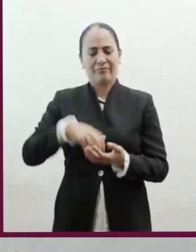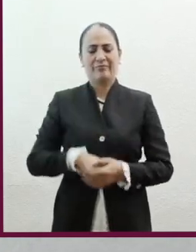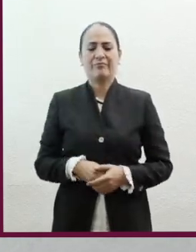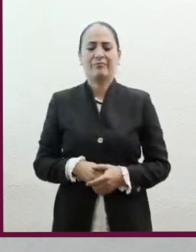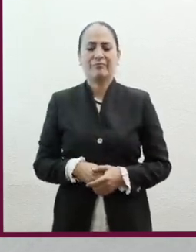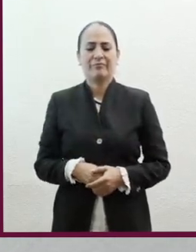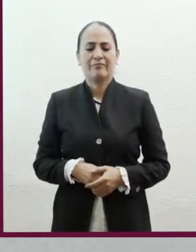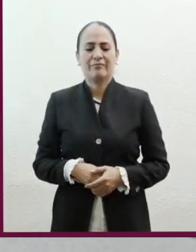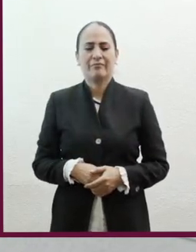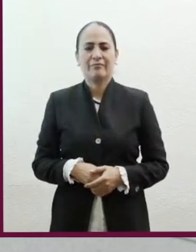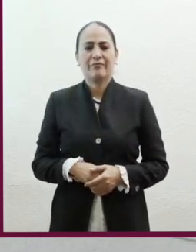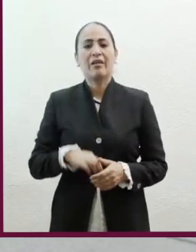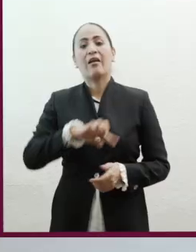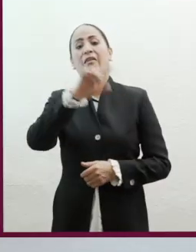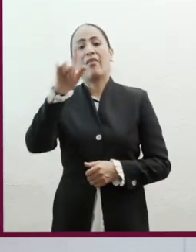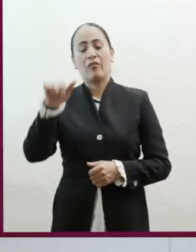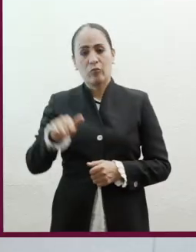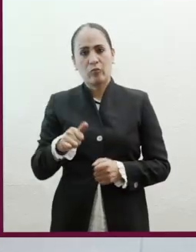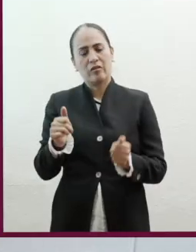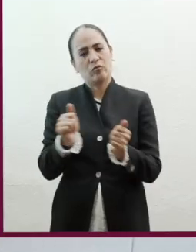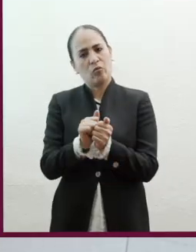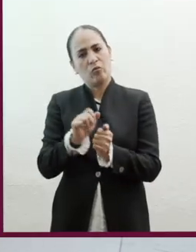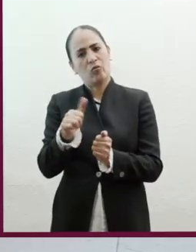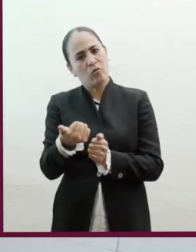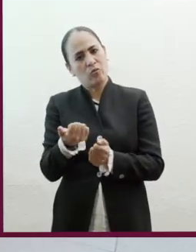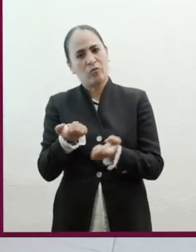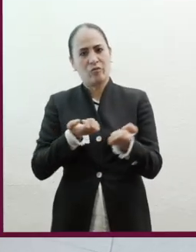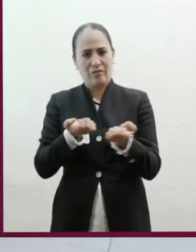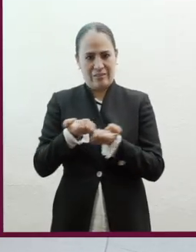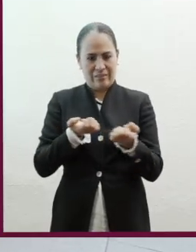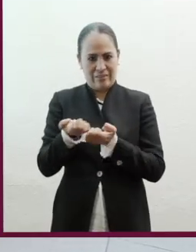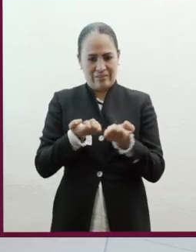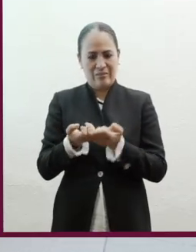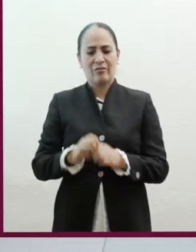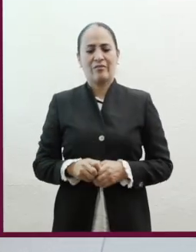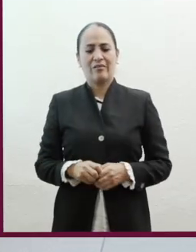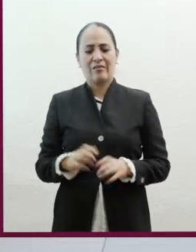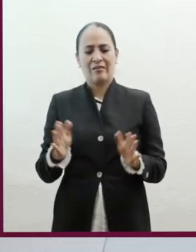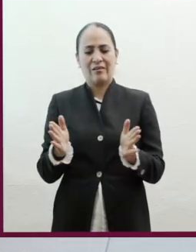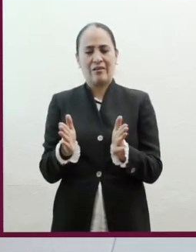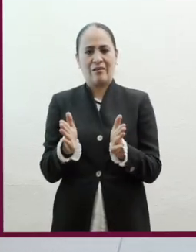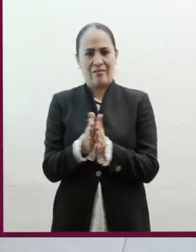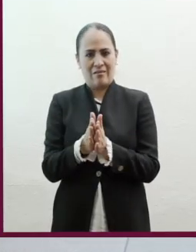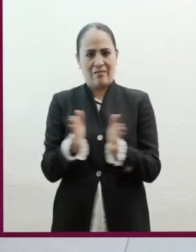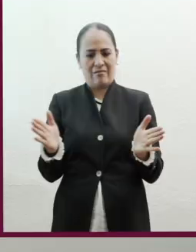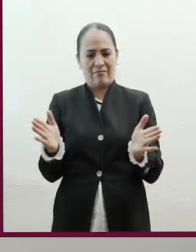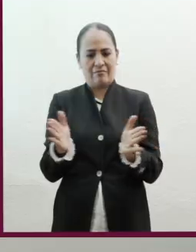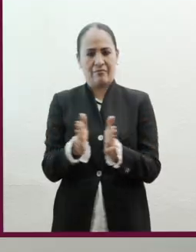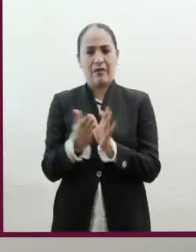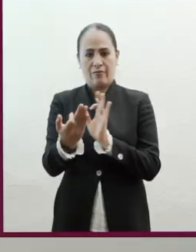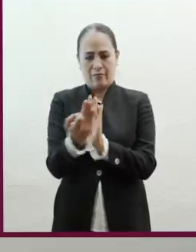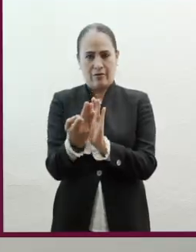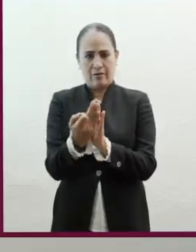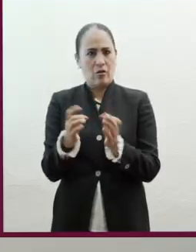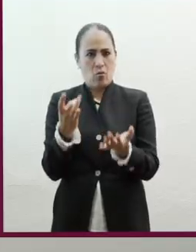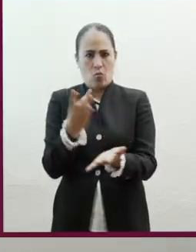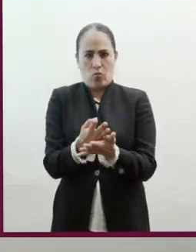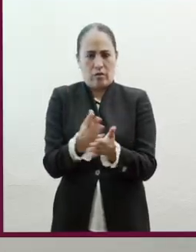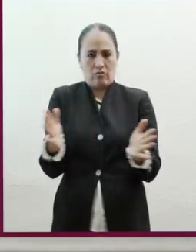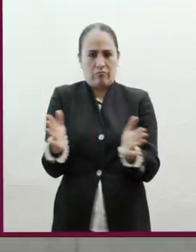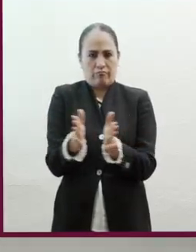a combinar ahora con aplausos al frente. Únicamente aplausos al frente.